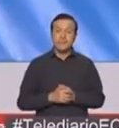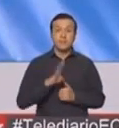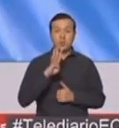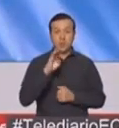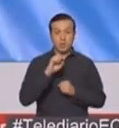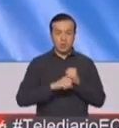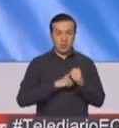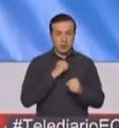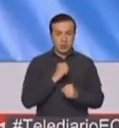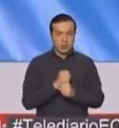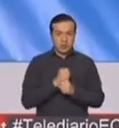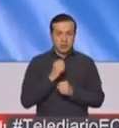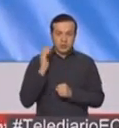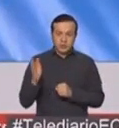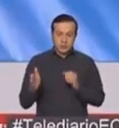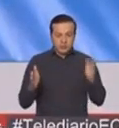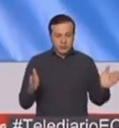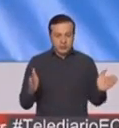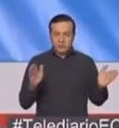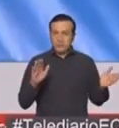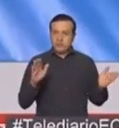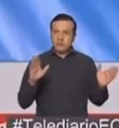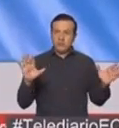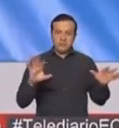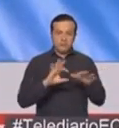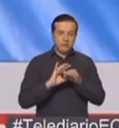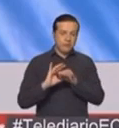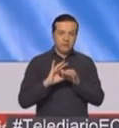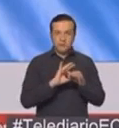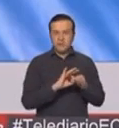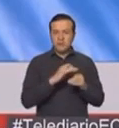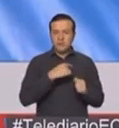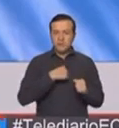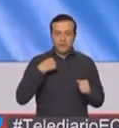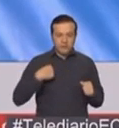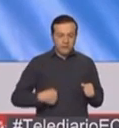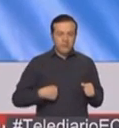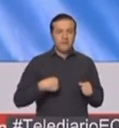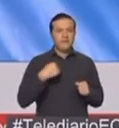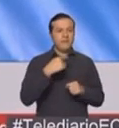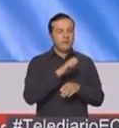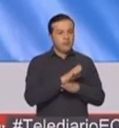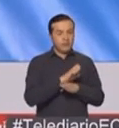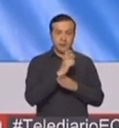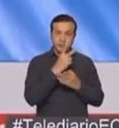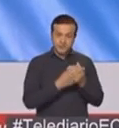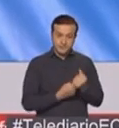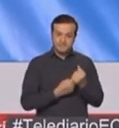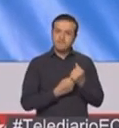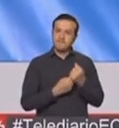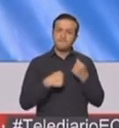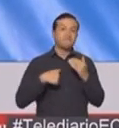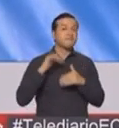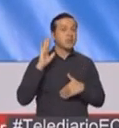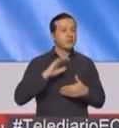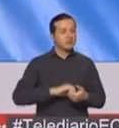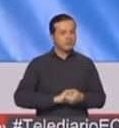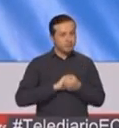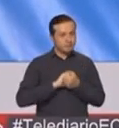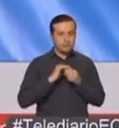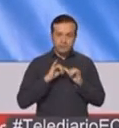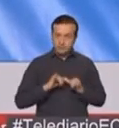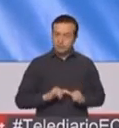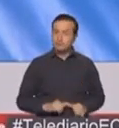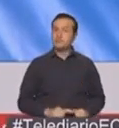40 años, la cooperación pragmática entre los dos países se ha profundizado